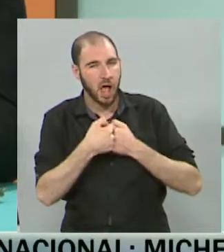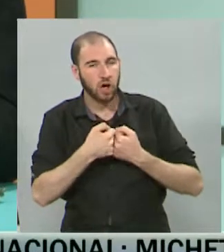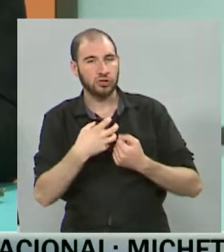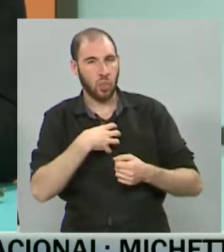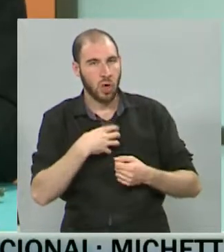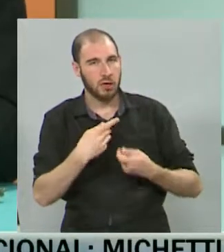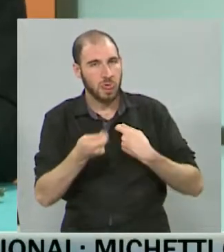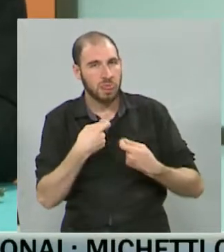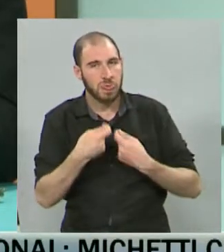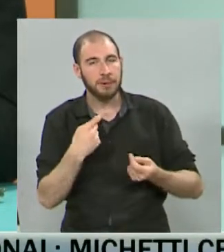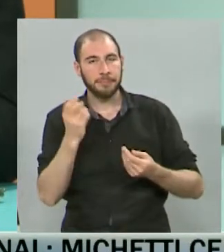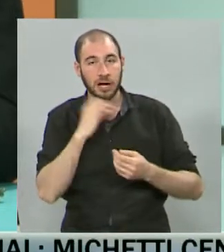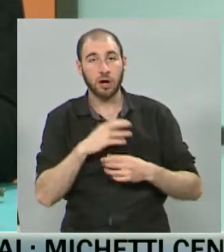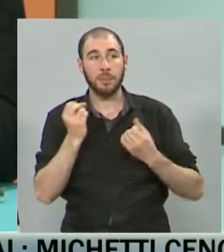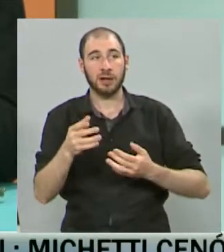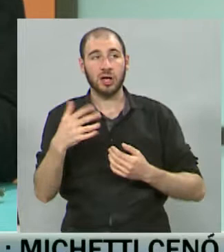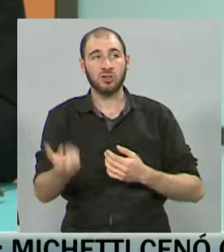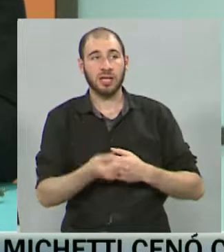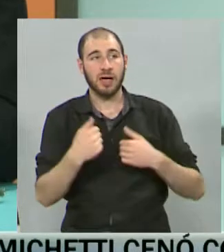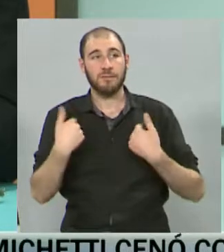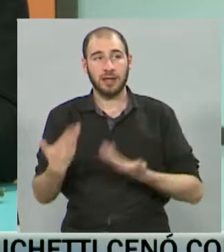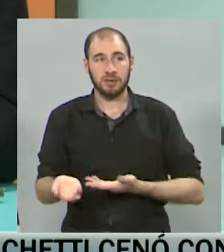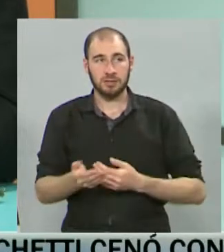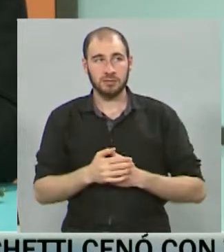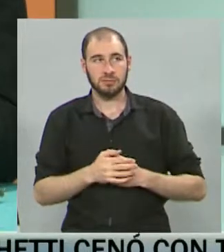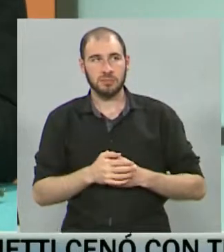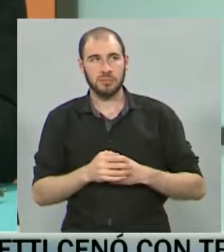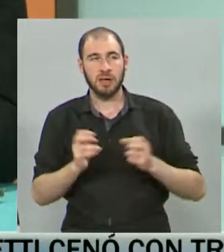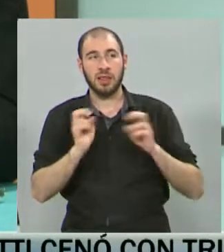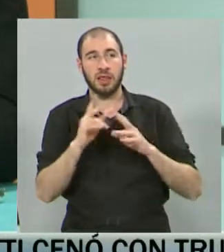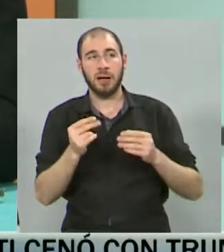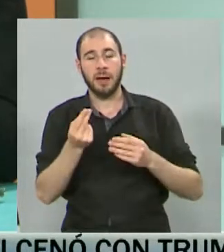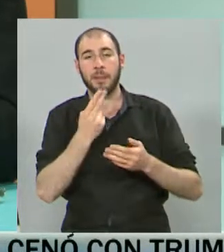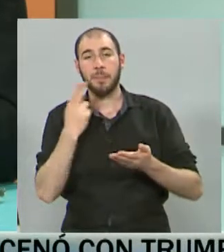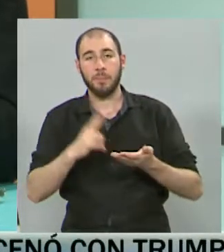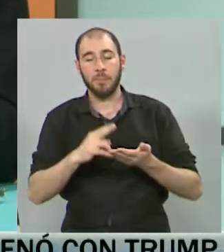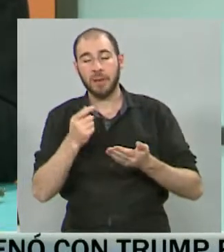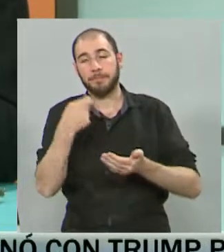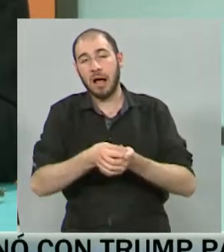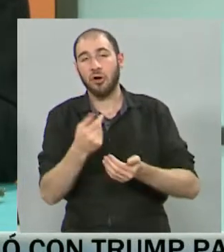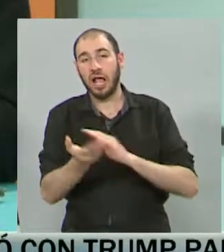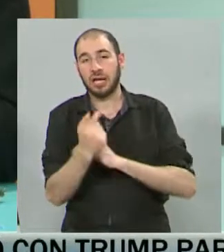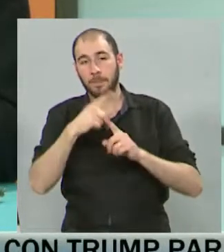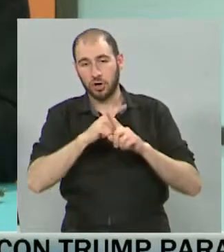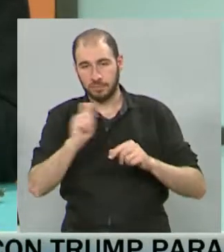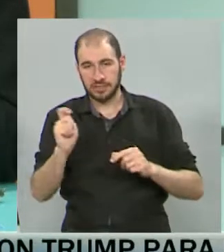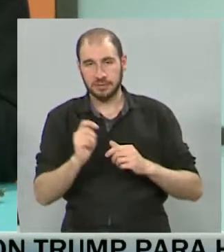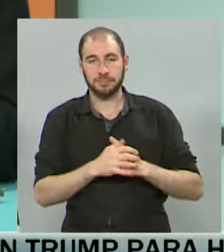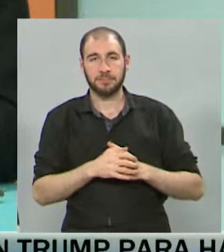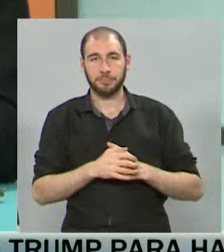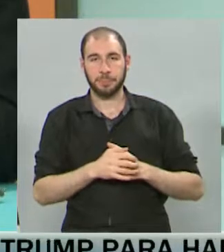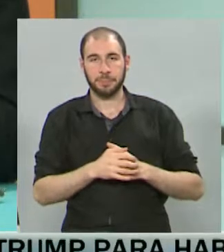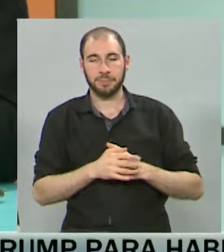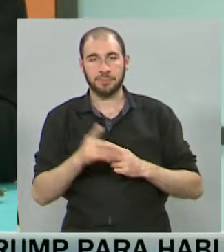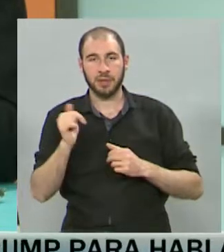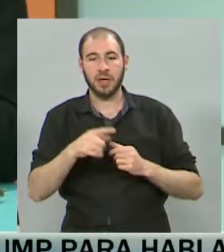el propietario, mucho mejor porque puede conseguir beneficios en cuanto al canon del alquiler mensual. Desde este punto de vista